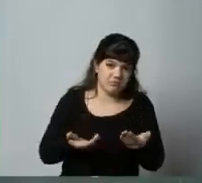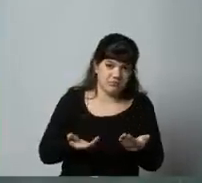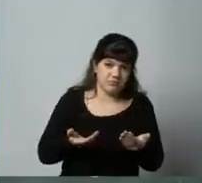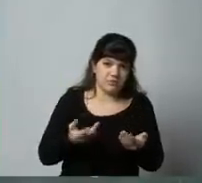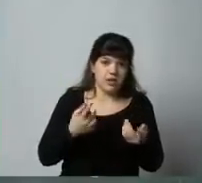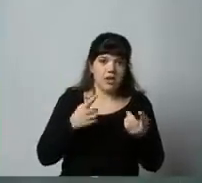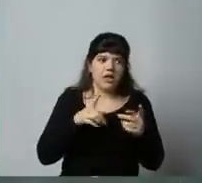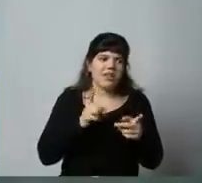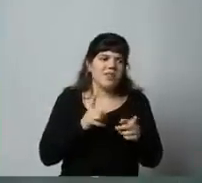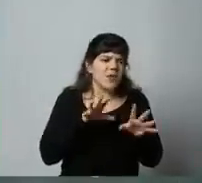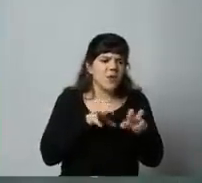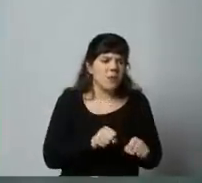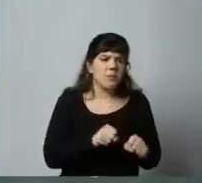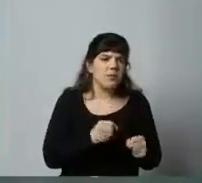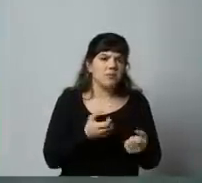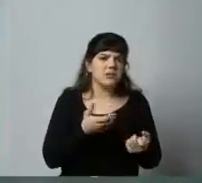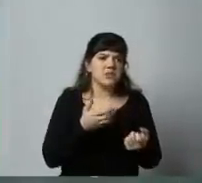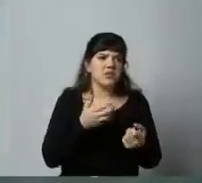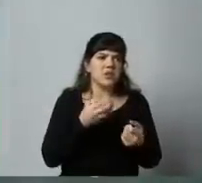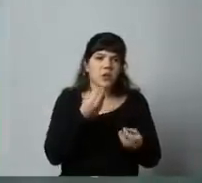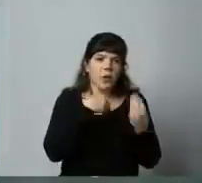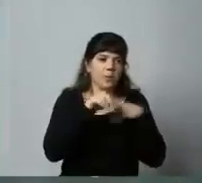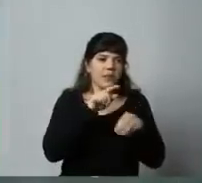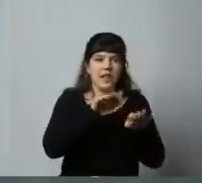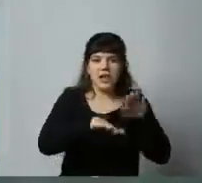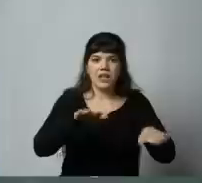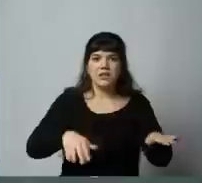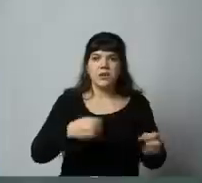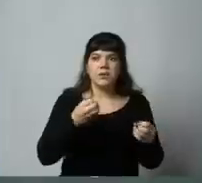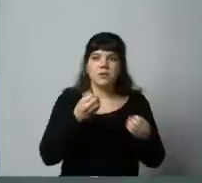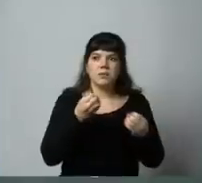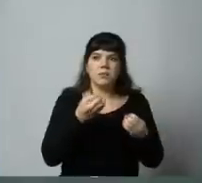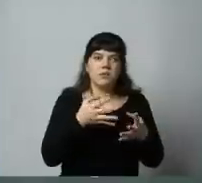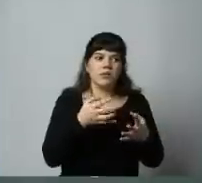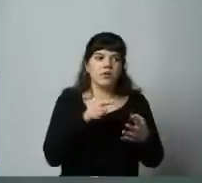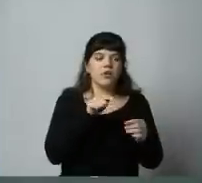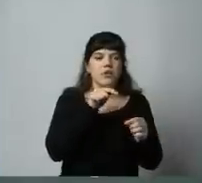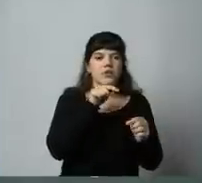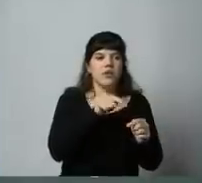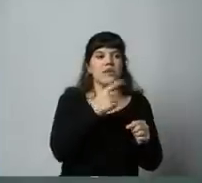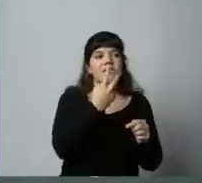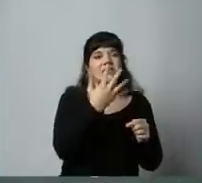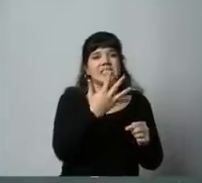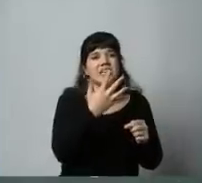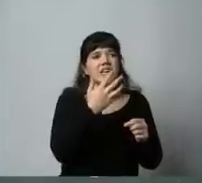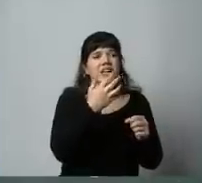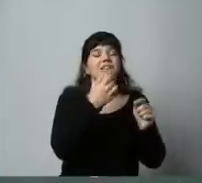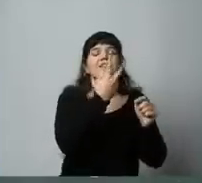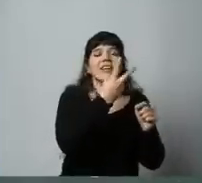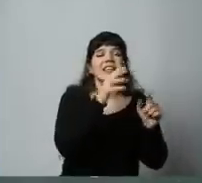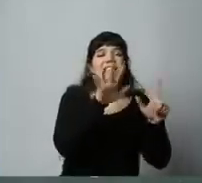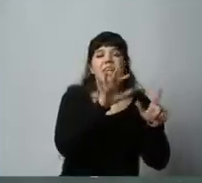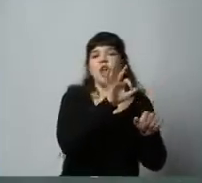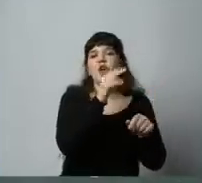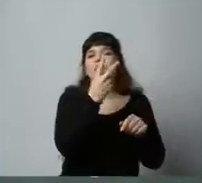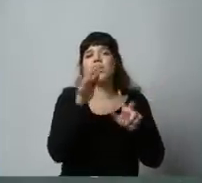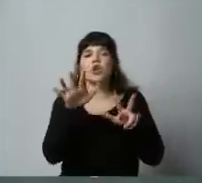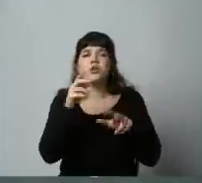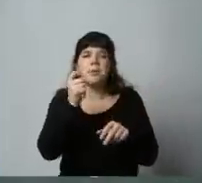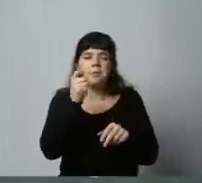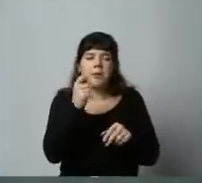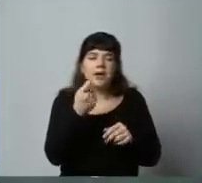los niños con gestionar con estos 27 o 28 pesos los almuerzos com